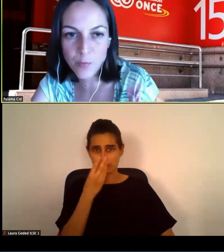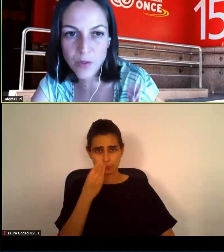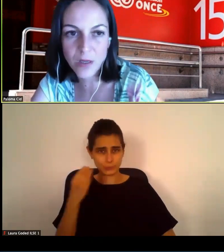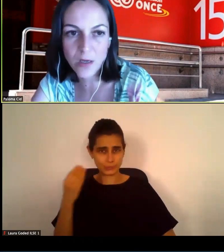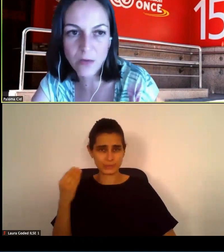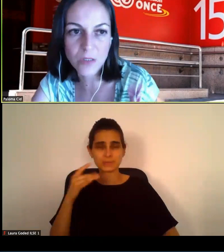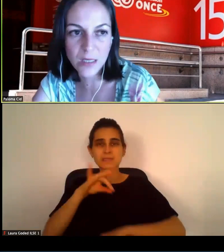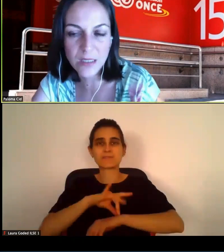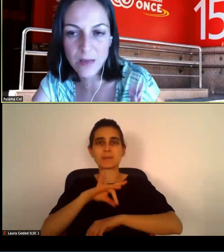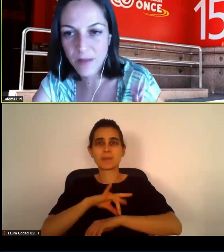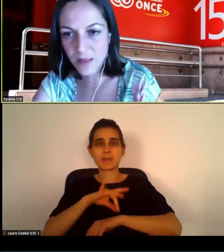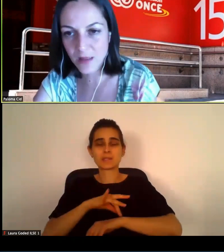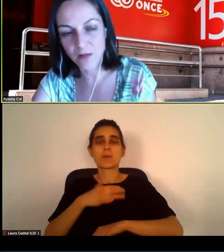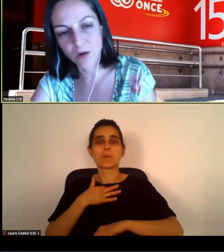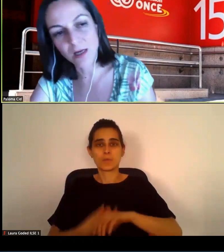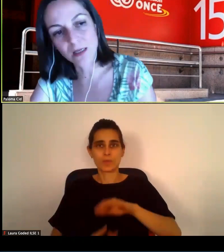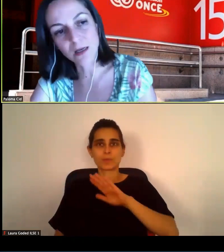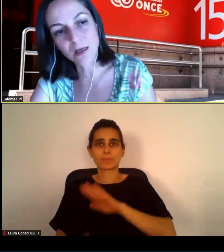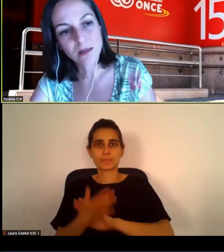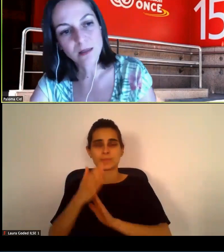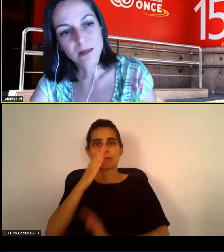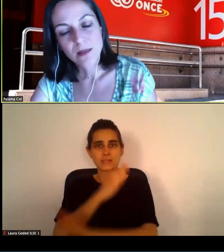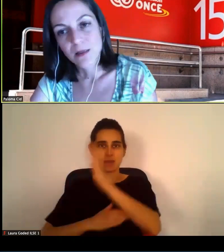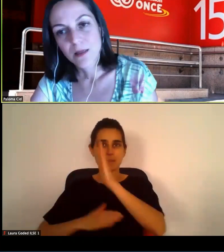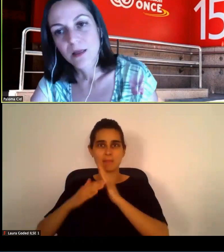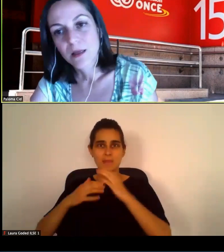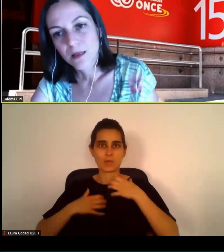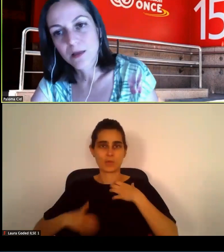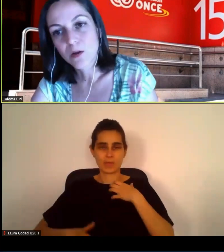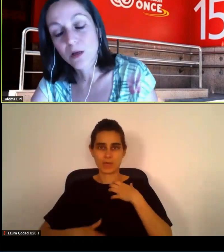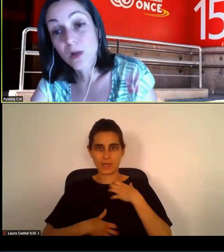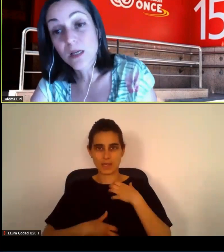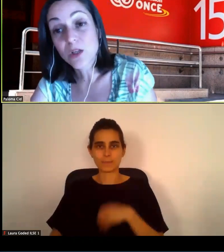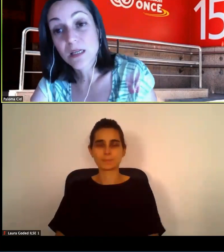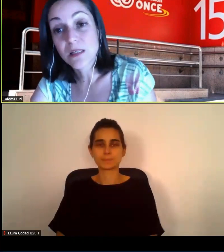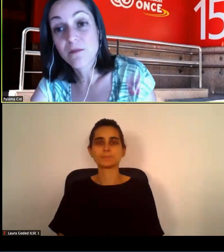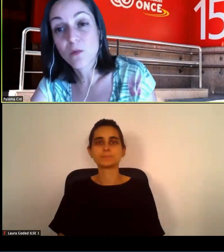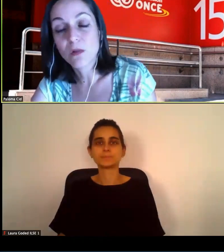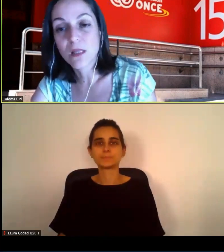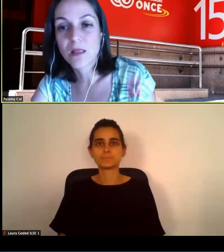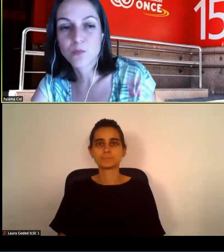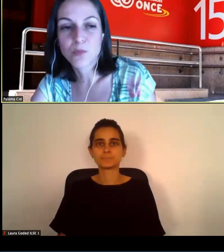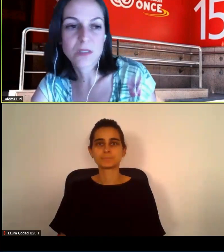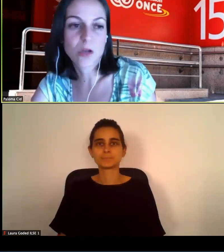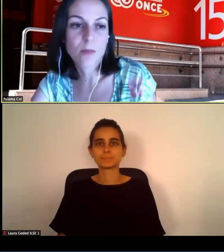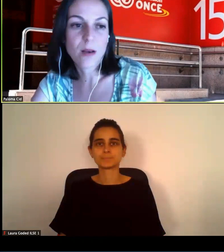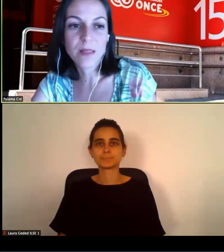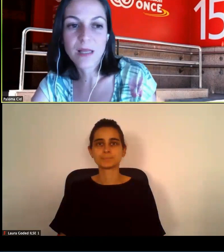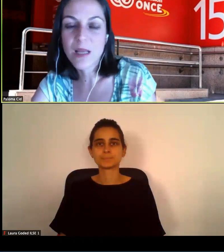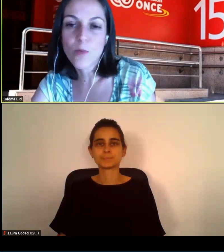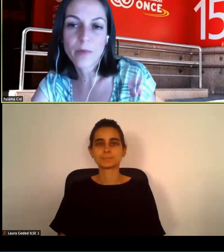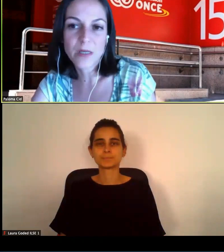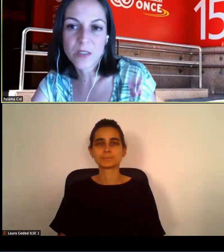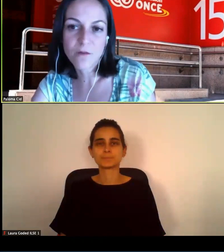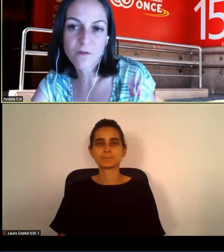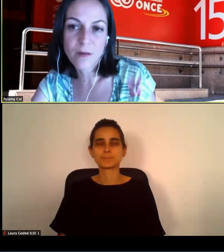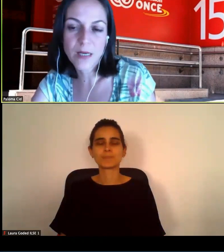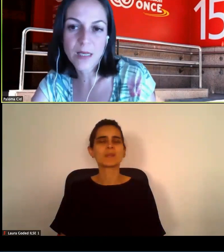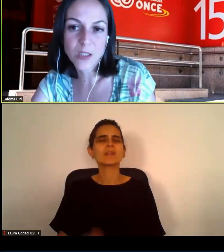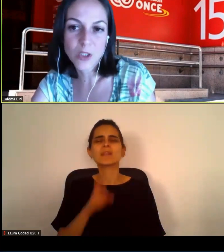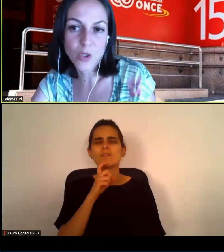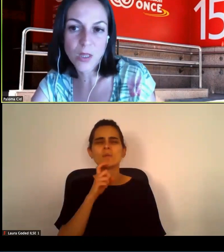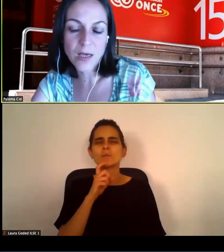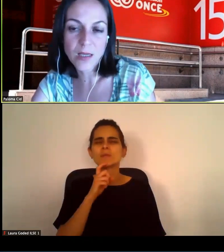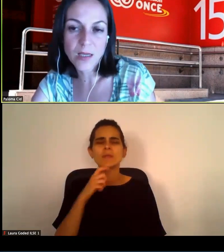enfermedades que pueden causar discapacidad orgánica. ¿Cuáles son las dificultades? Pues normalmente la incomprensión